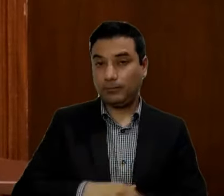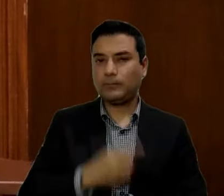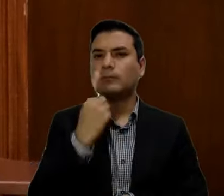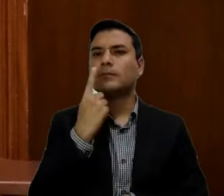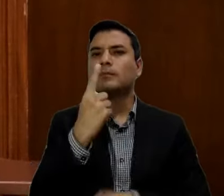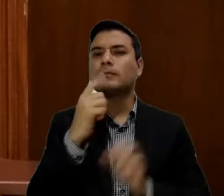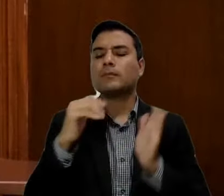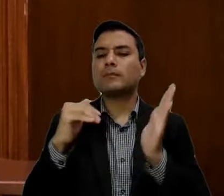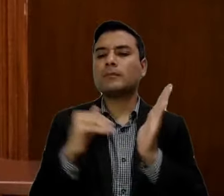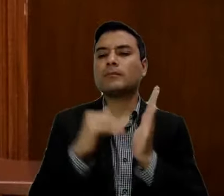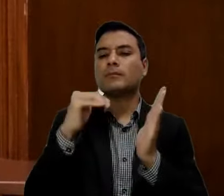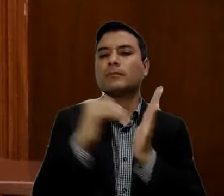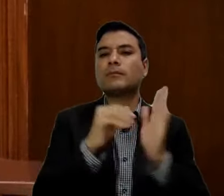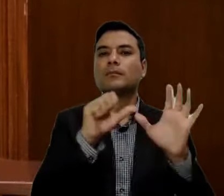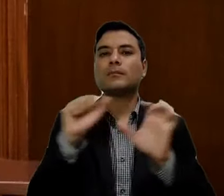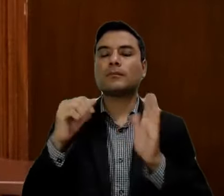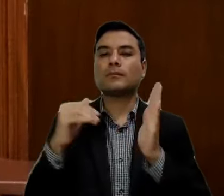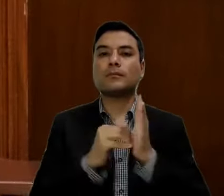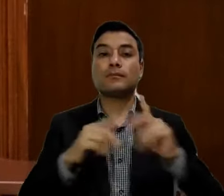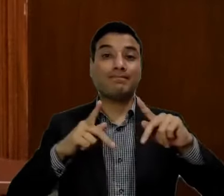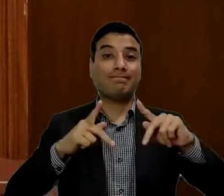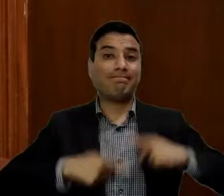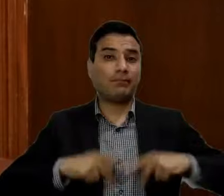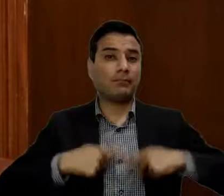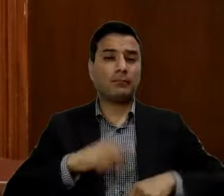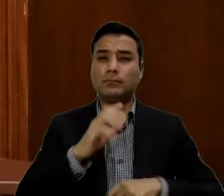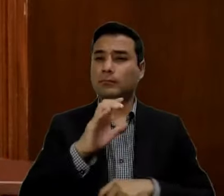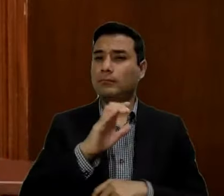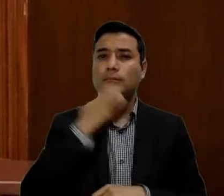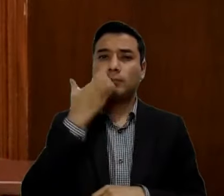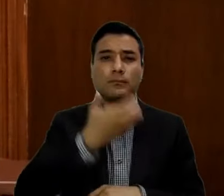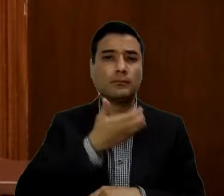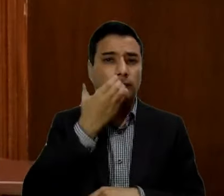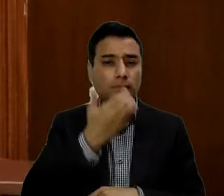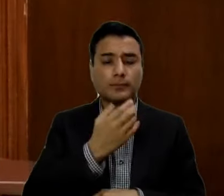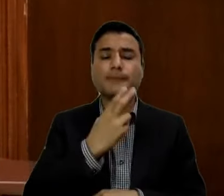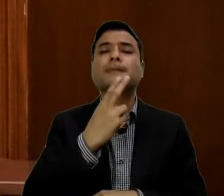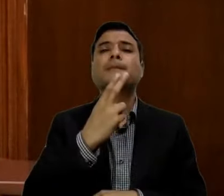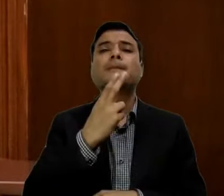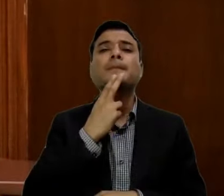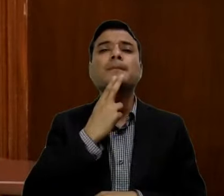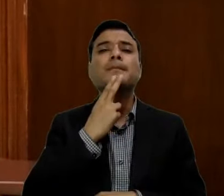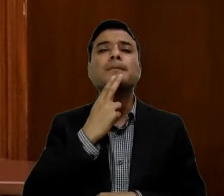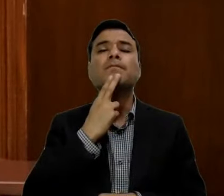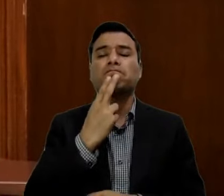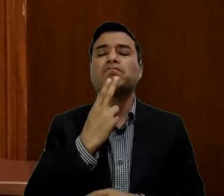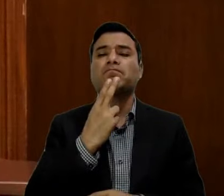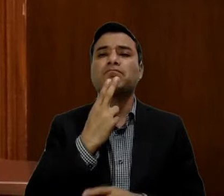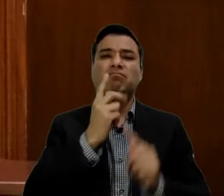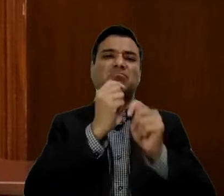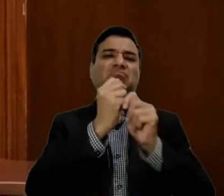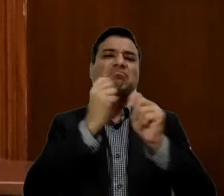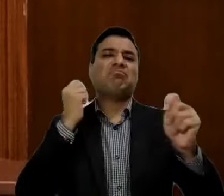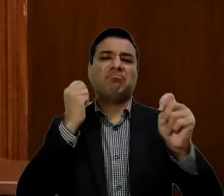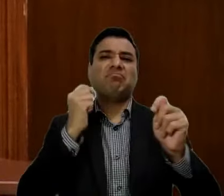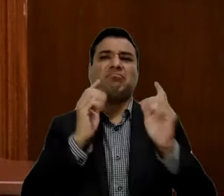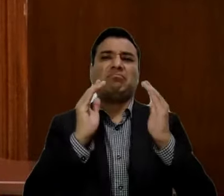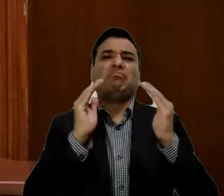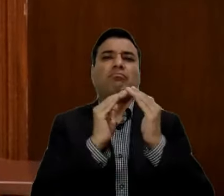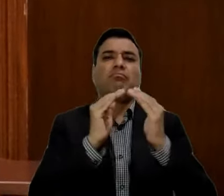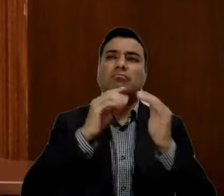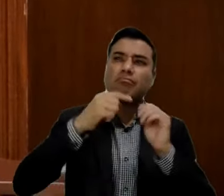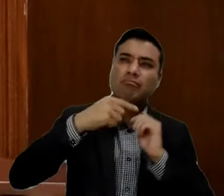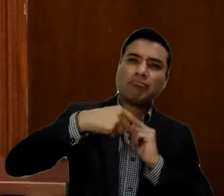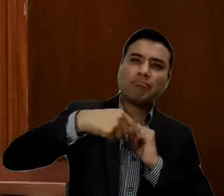1,600,000 personas se desplazan constantemente en lugares lejanos a su domicilio